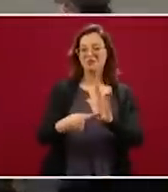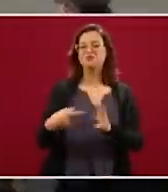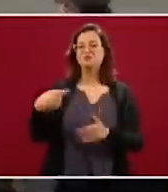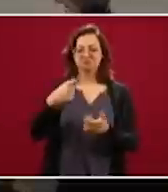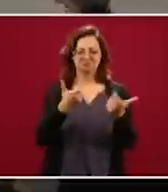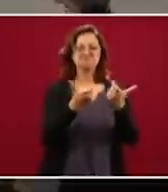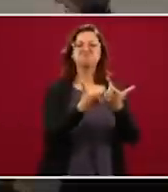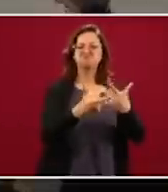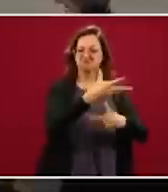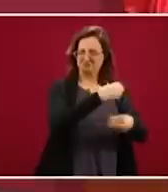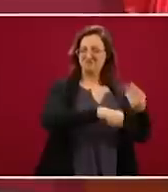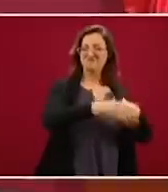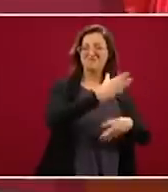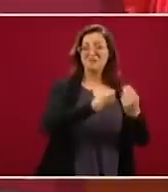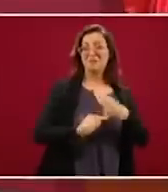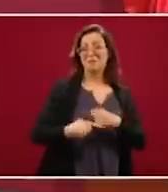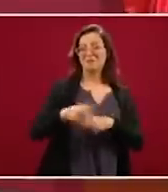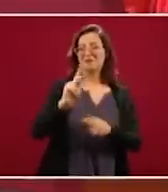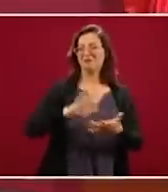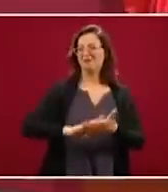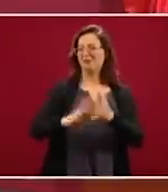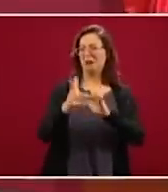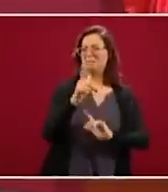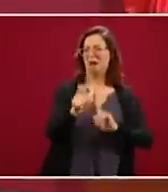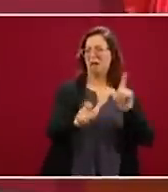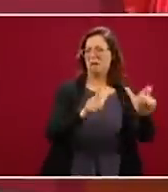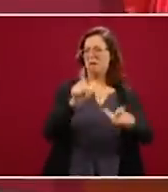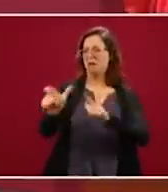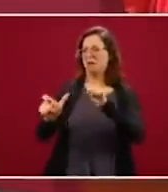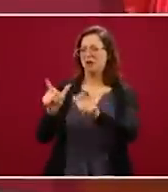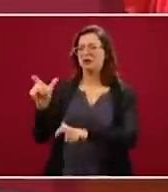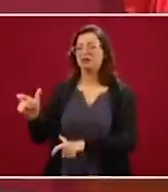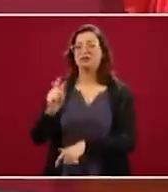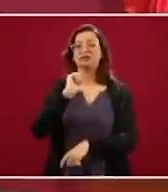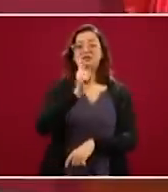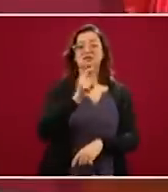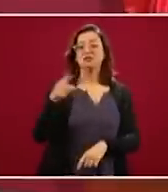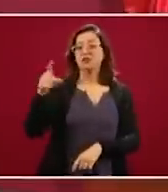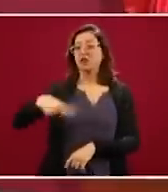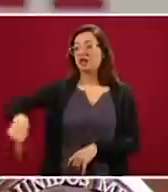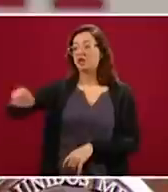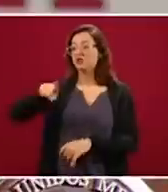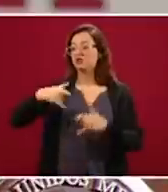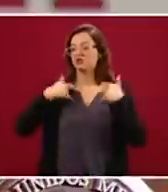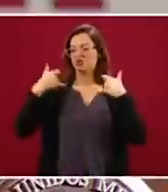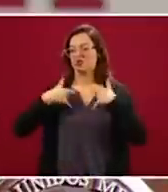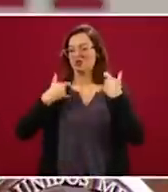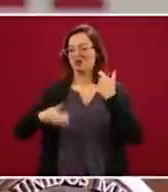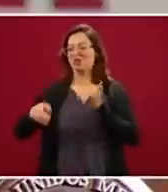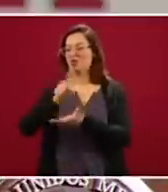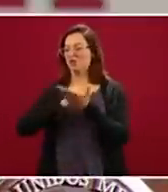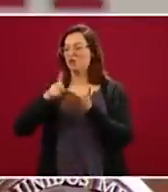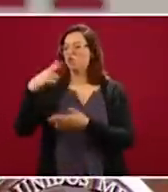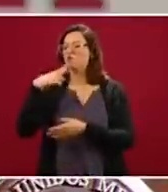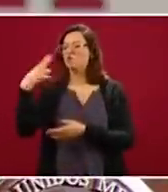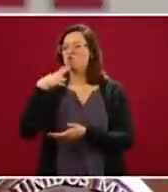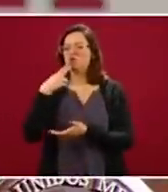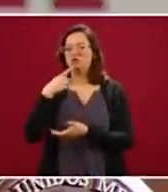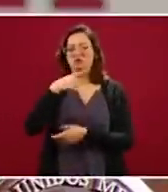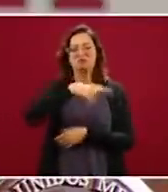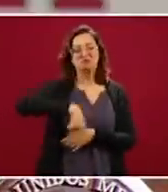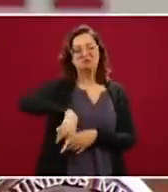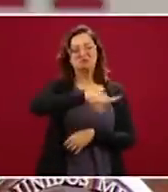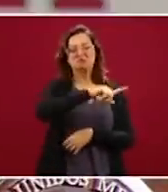criminal, donde las sustancias que consumen muchos jóvenes están manchadas de sangre. Y lo que queremos es